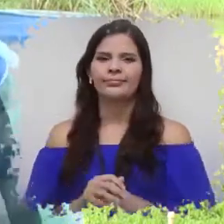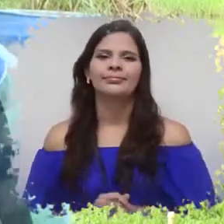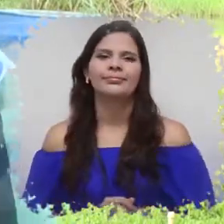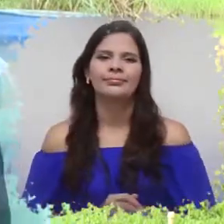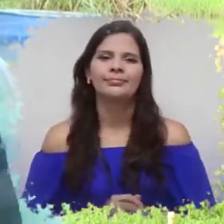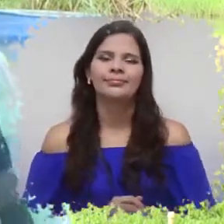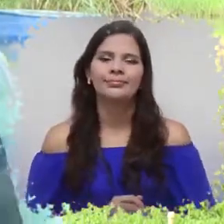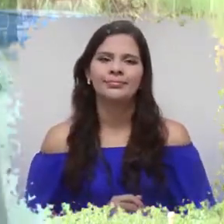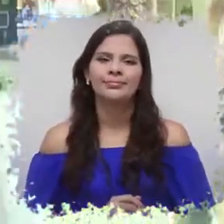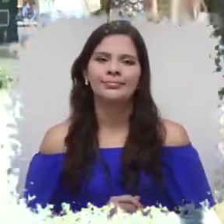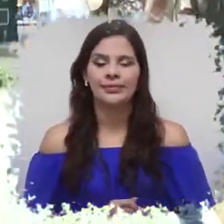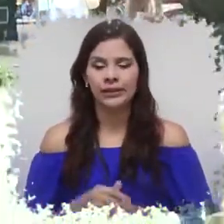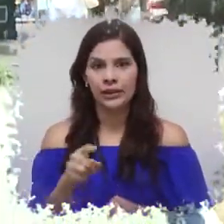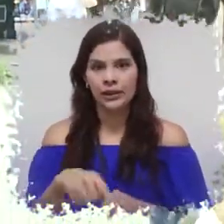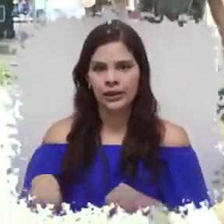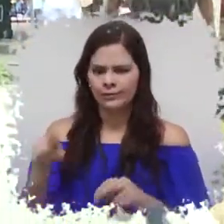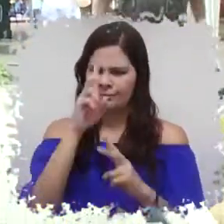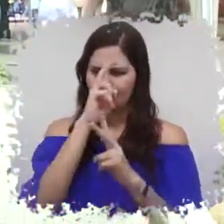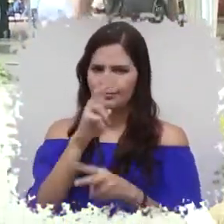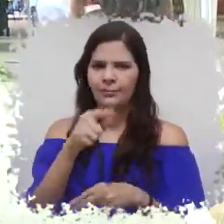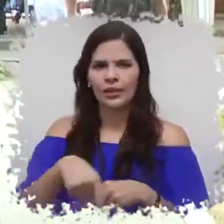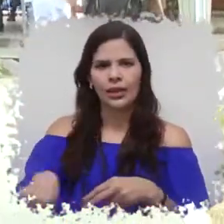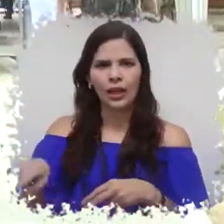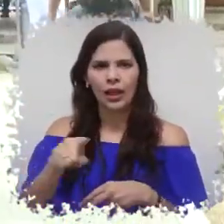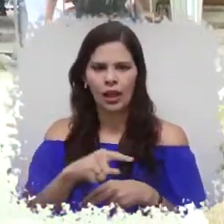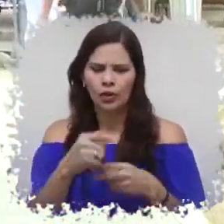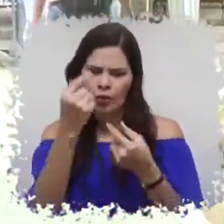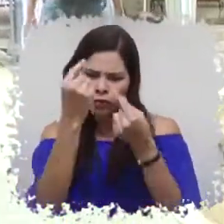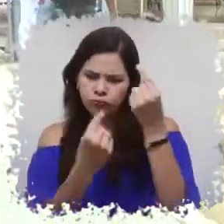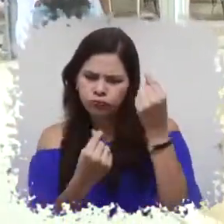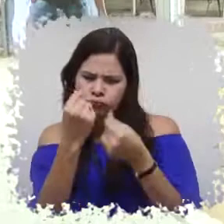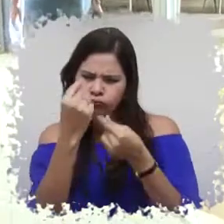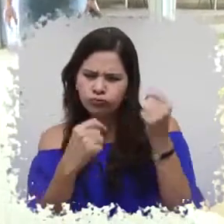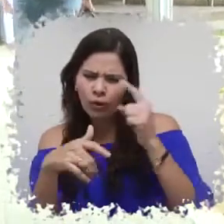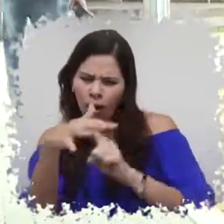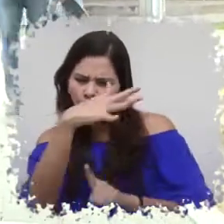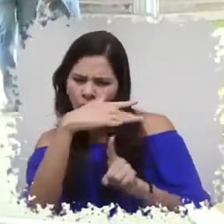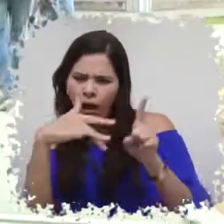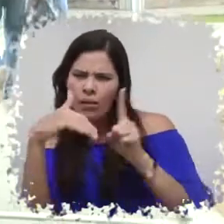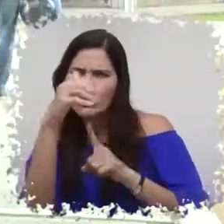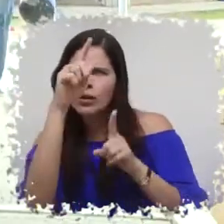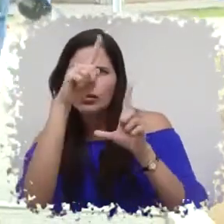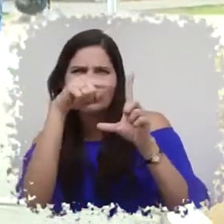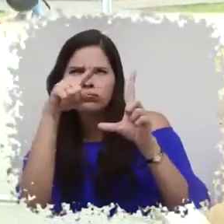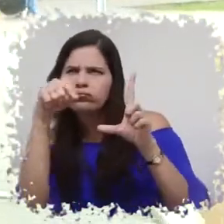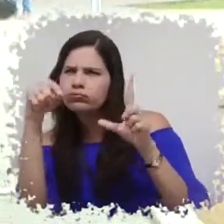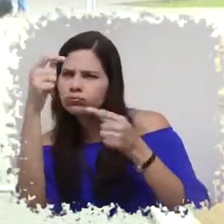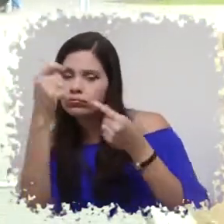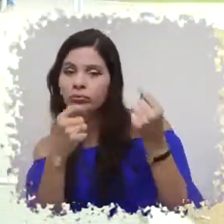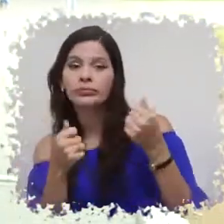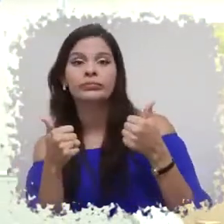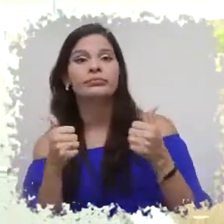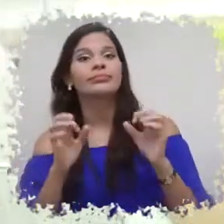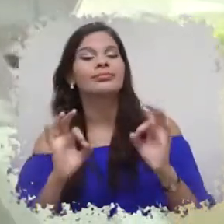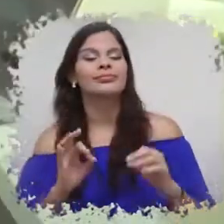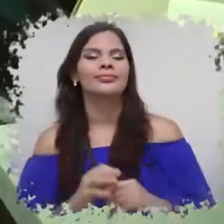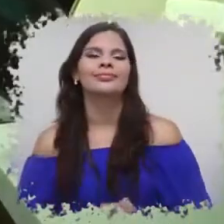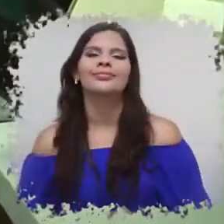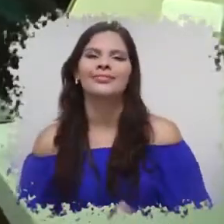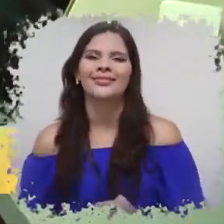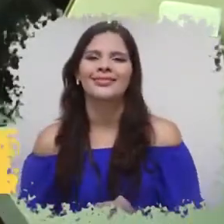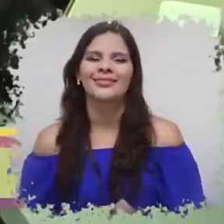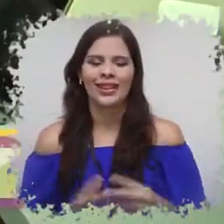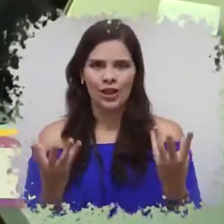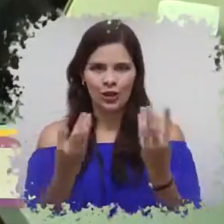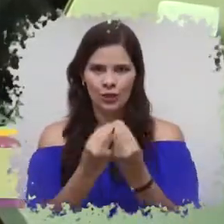reconocimiento internacional. La distinción destaca el manejo de información que permite la simulación numérica de fenómenos ambientales.